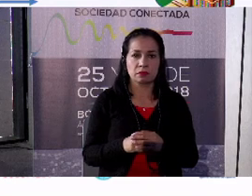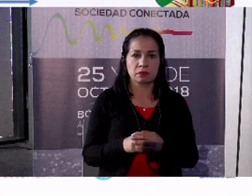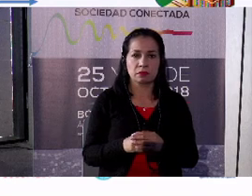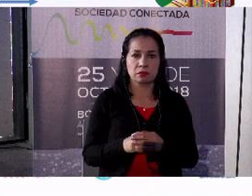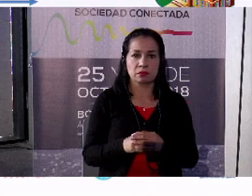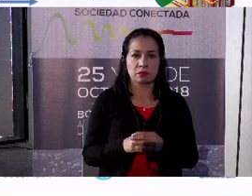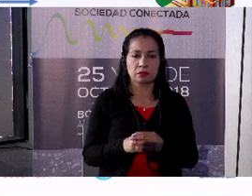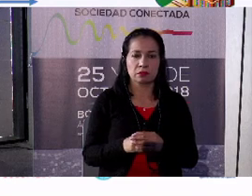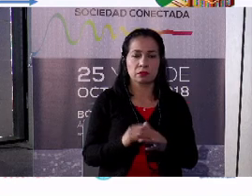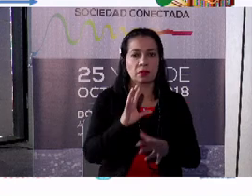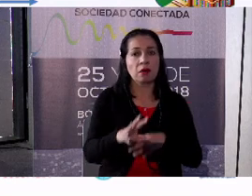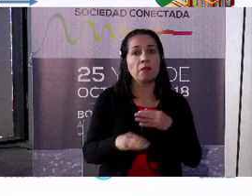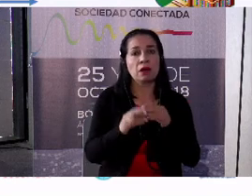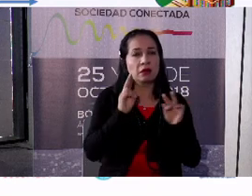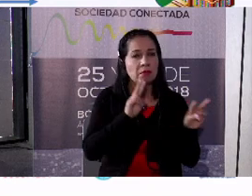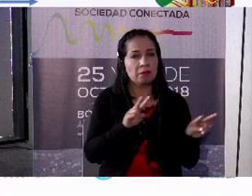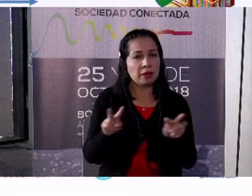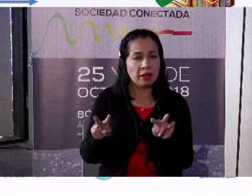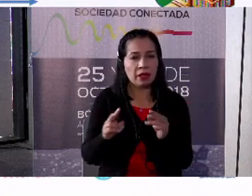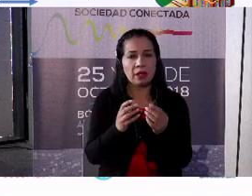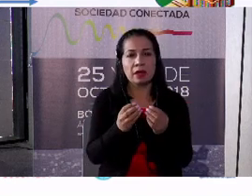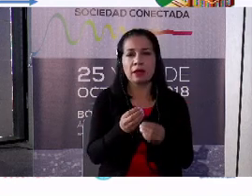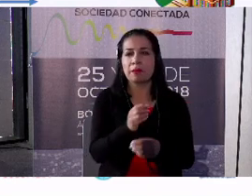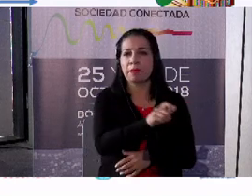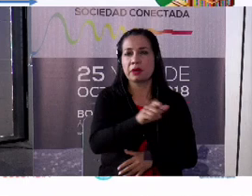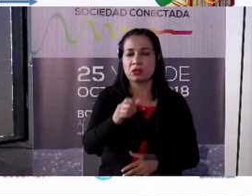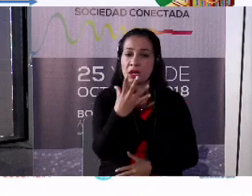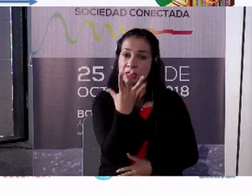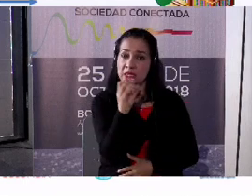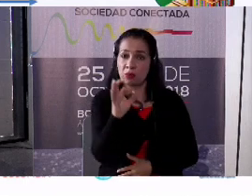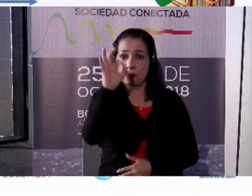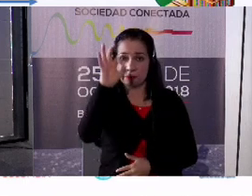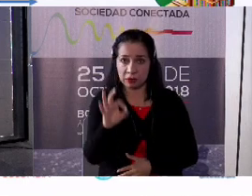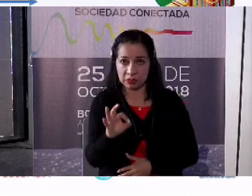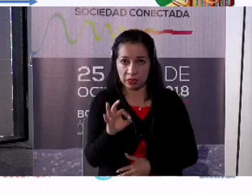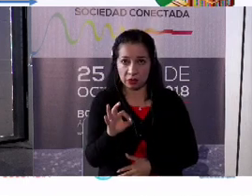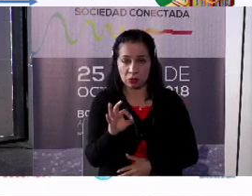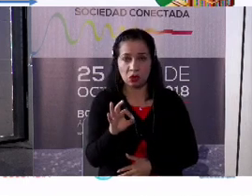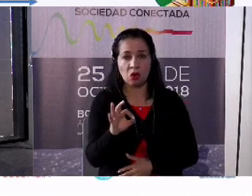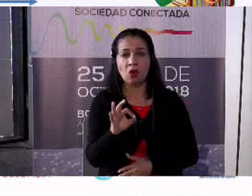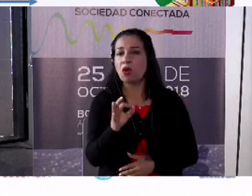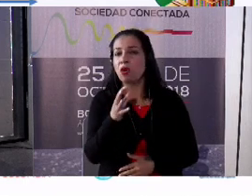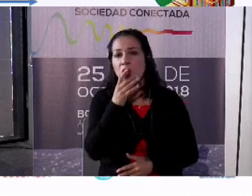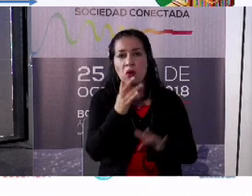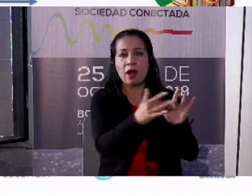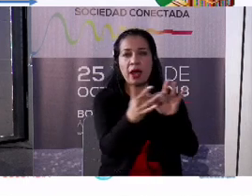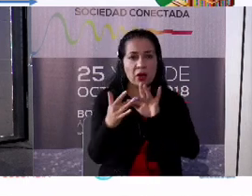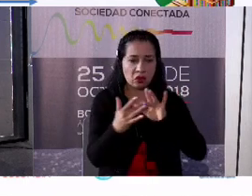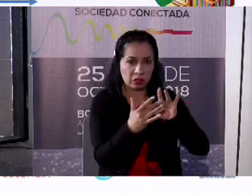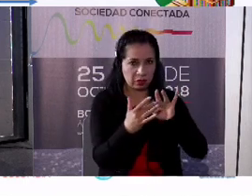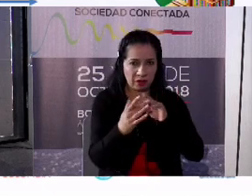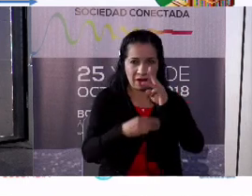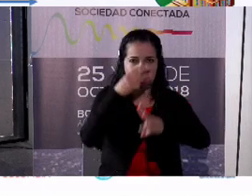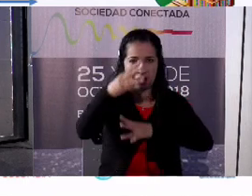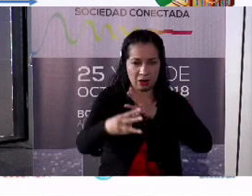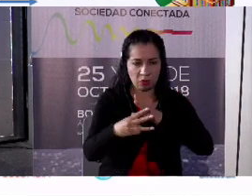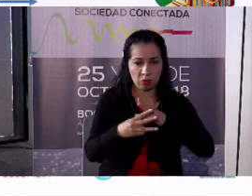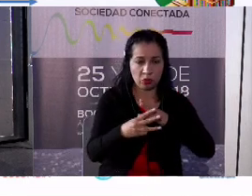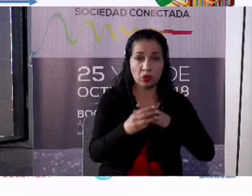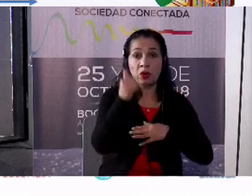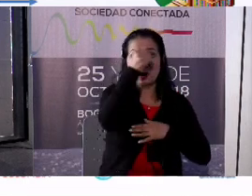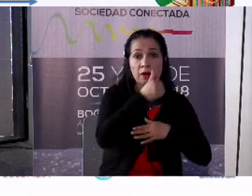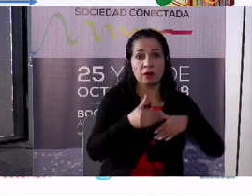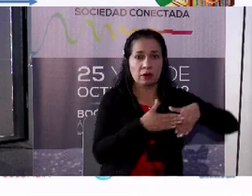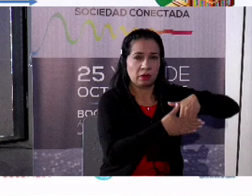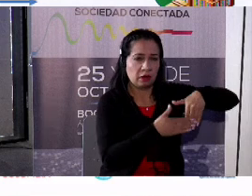50% de personas no conectadas en el mundo en suráfrica tenemos de pronto 25% de la población que